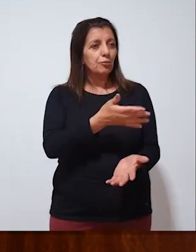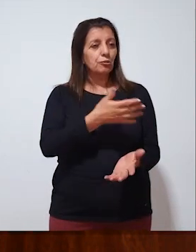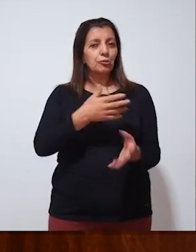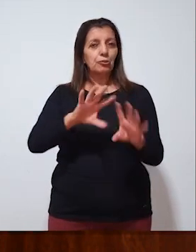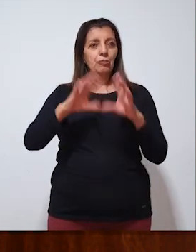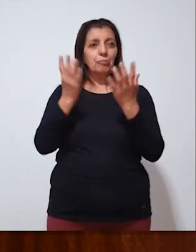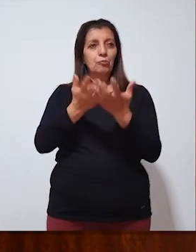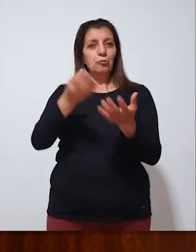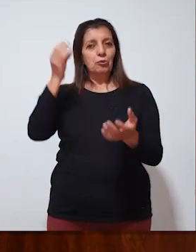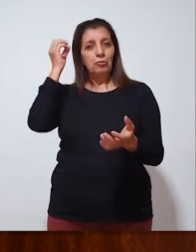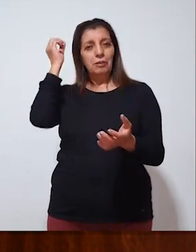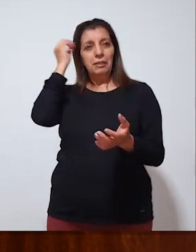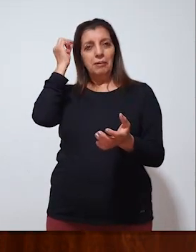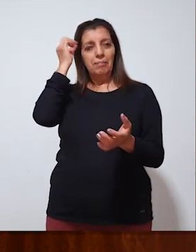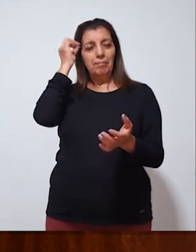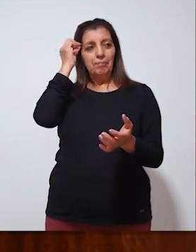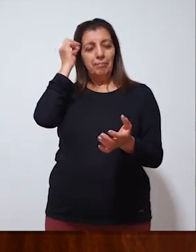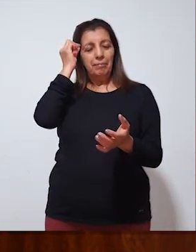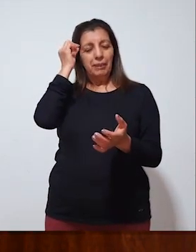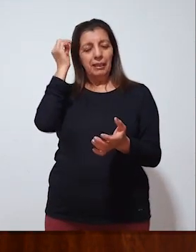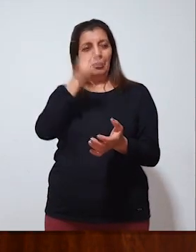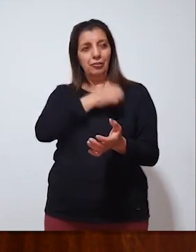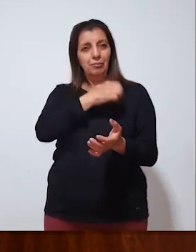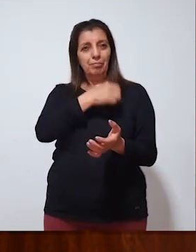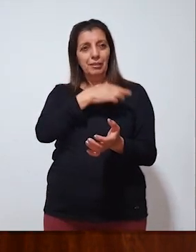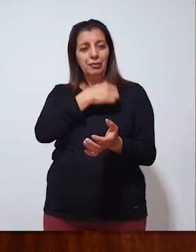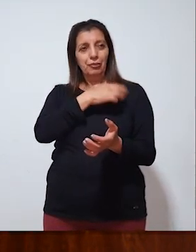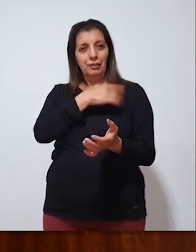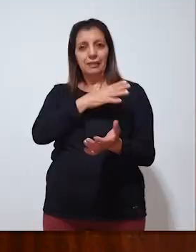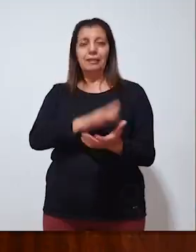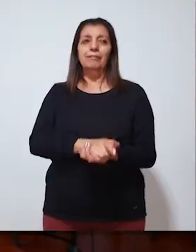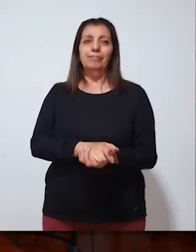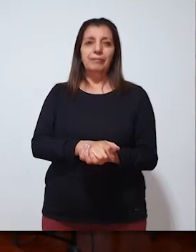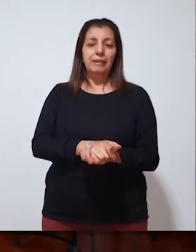los pecados. Hagan esto en conmemoración mía.